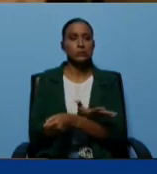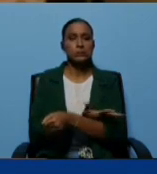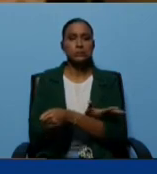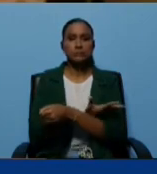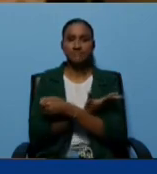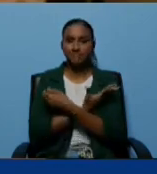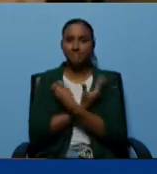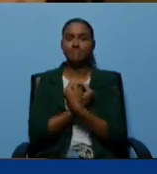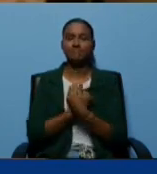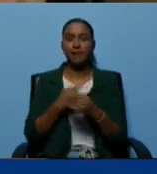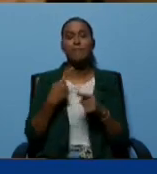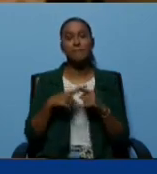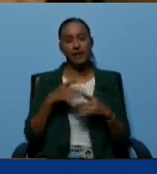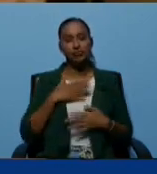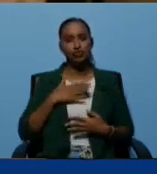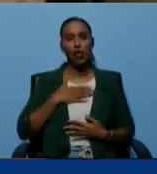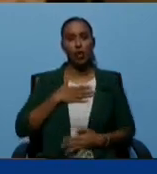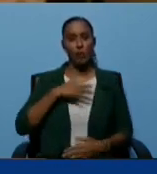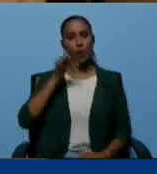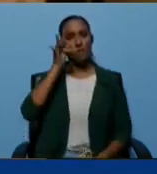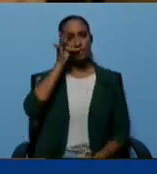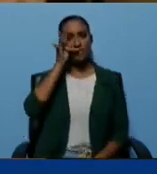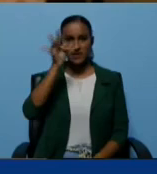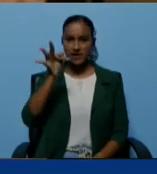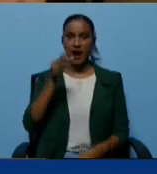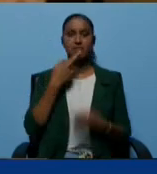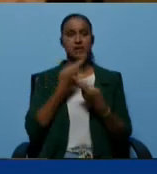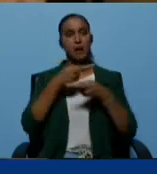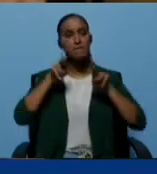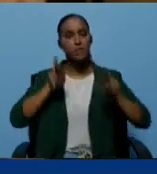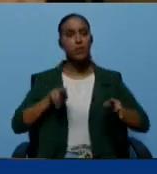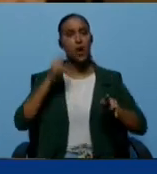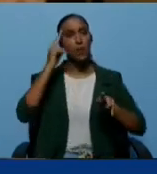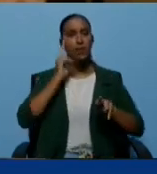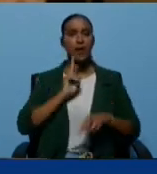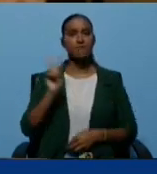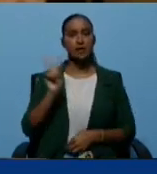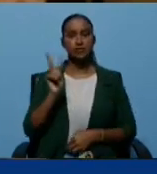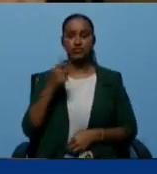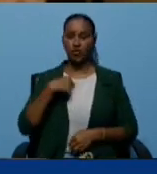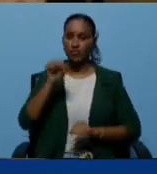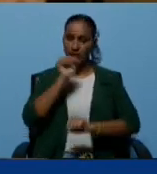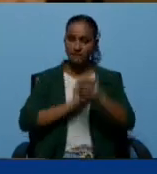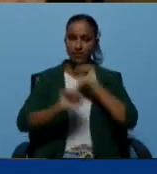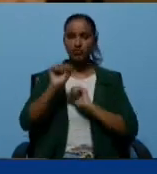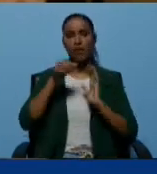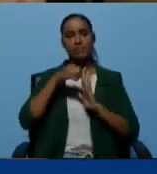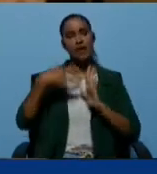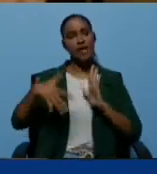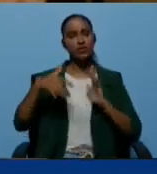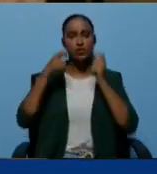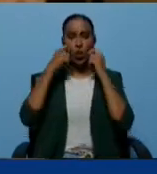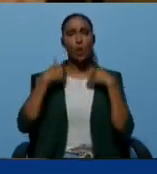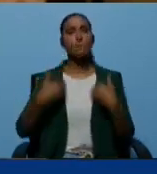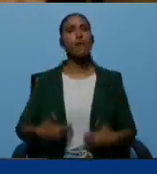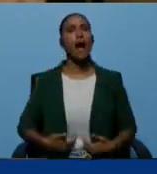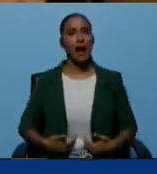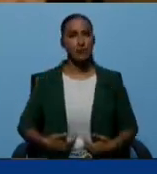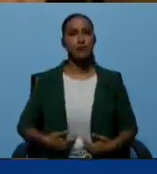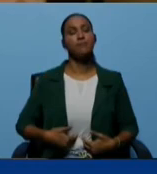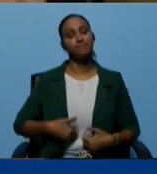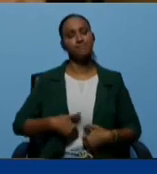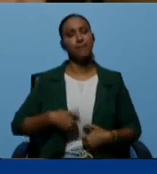ciudadano presidente, como fiscal general de la República y defensor de los derechos humanos, que la gente vea y no